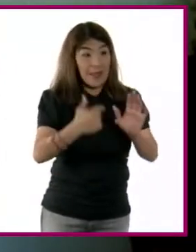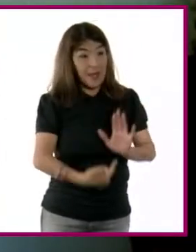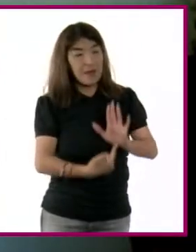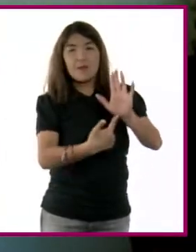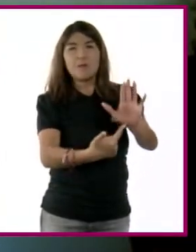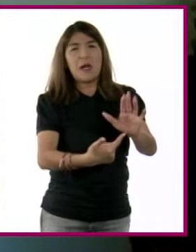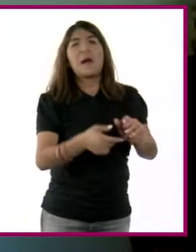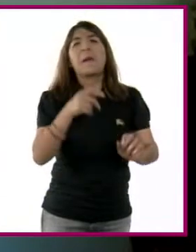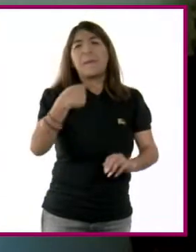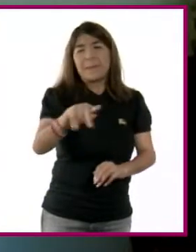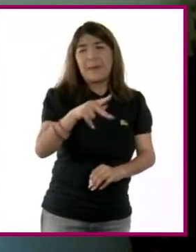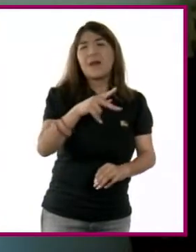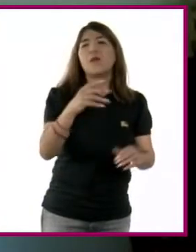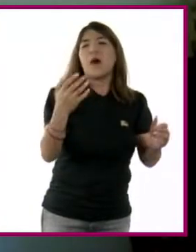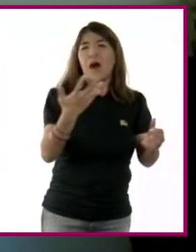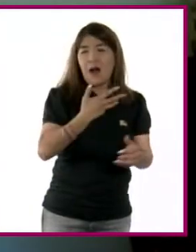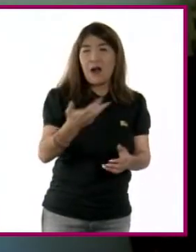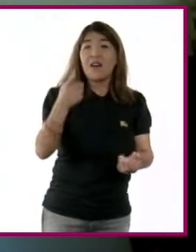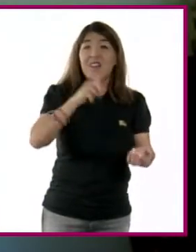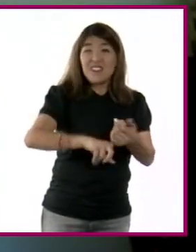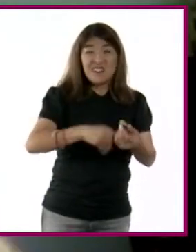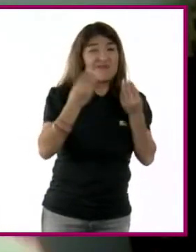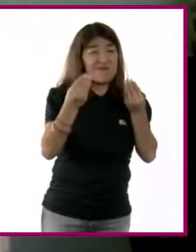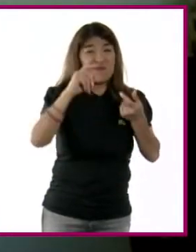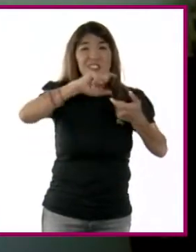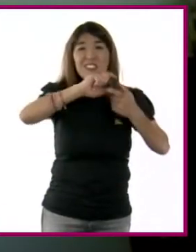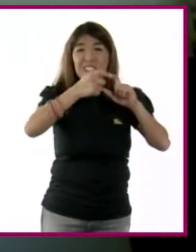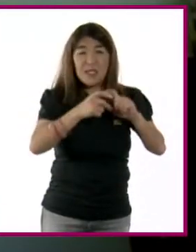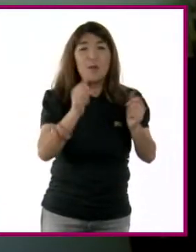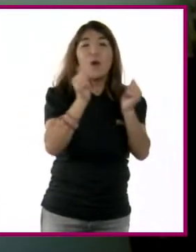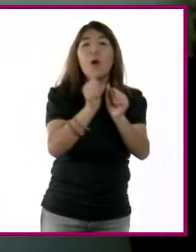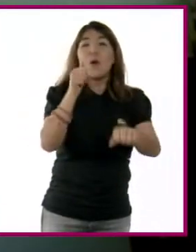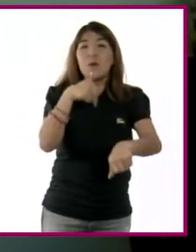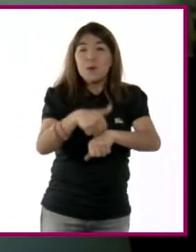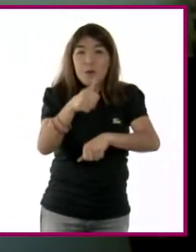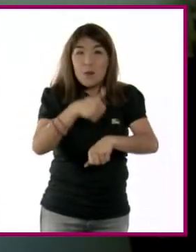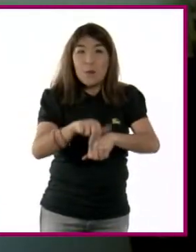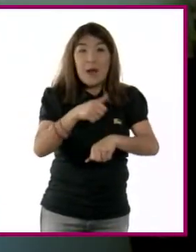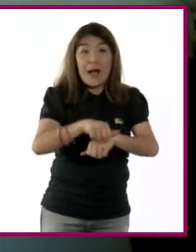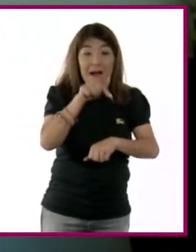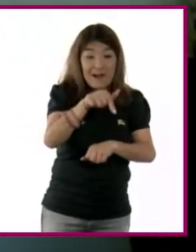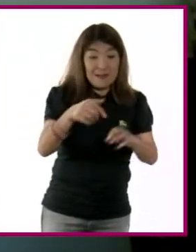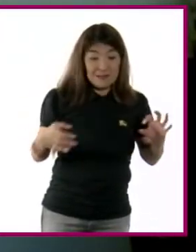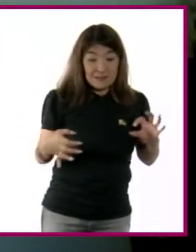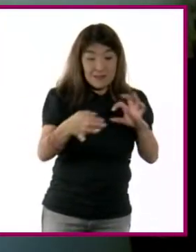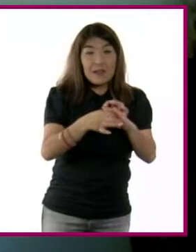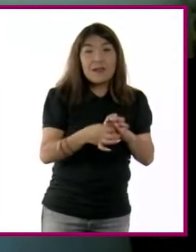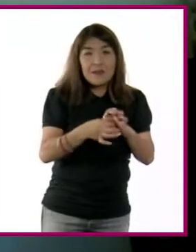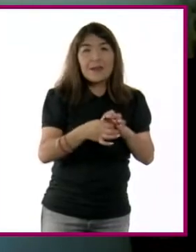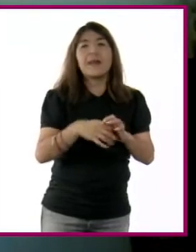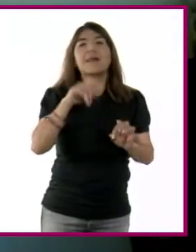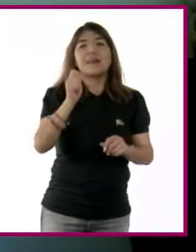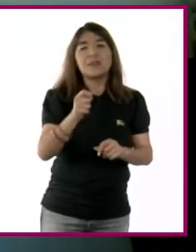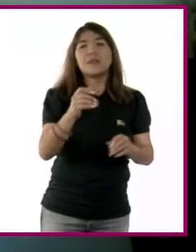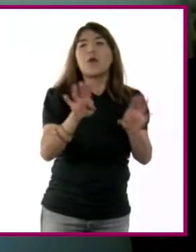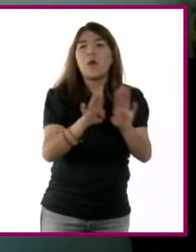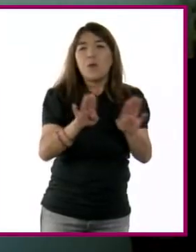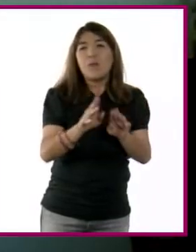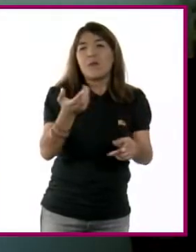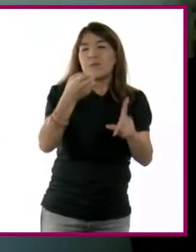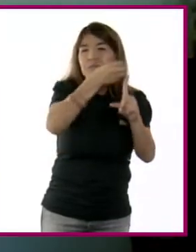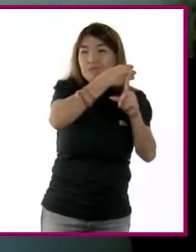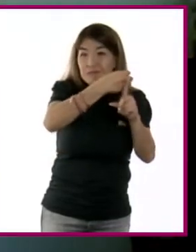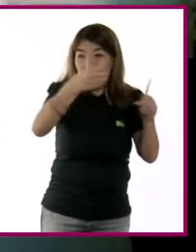pero hay toda una serie de símbolos que nos permiten vincular los conjuntos de proposiciones